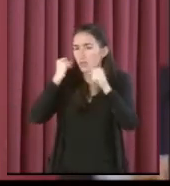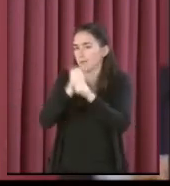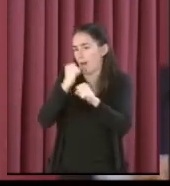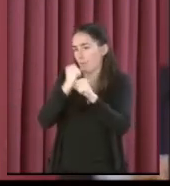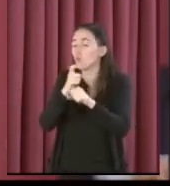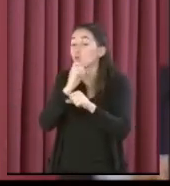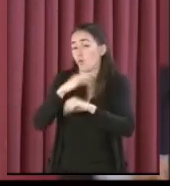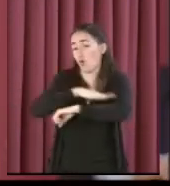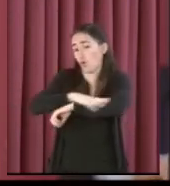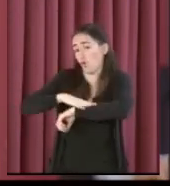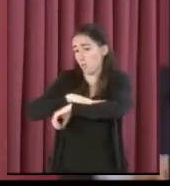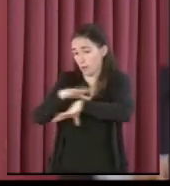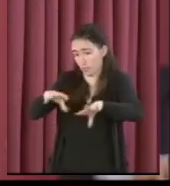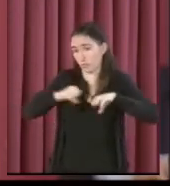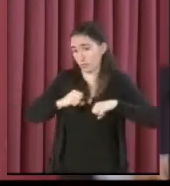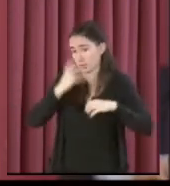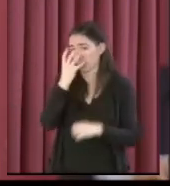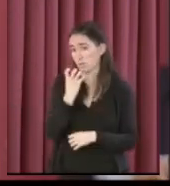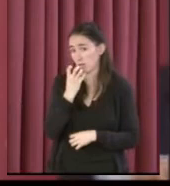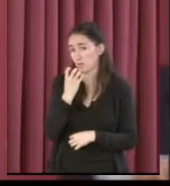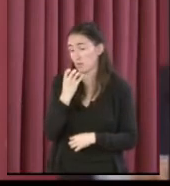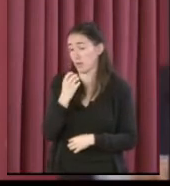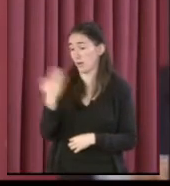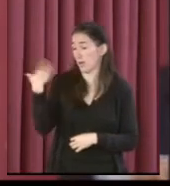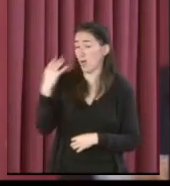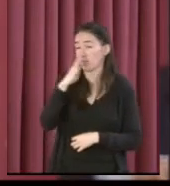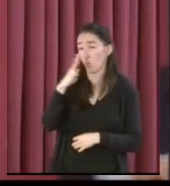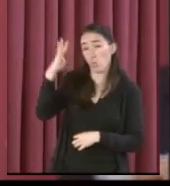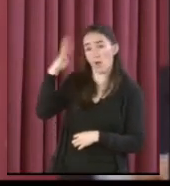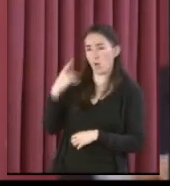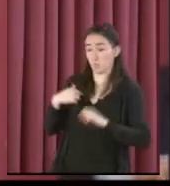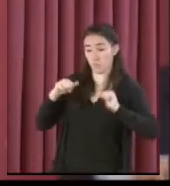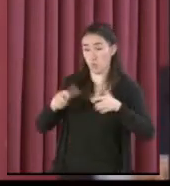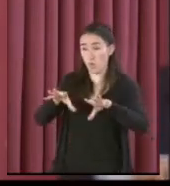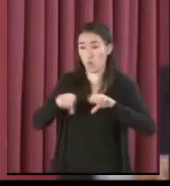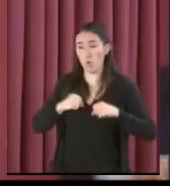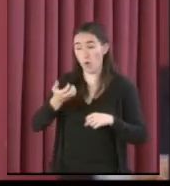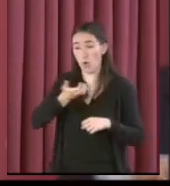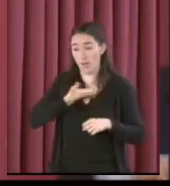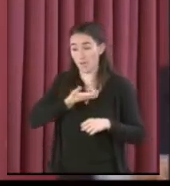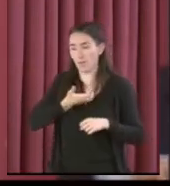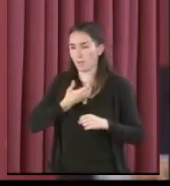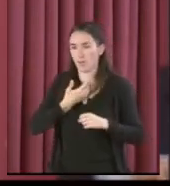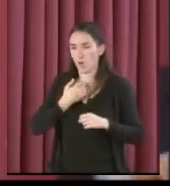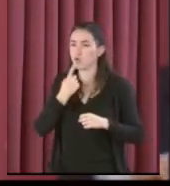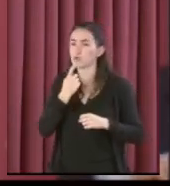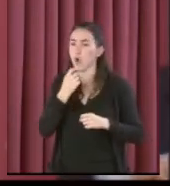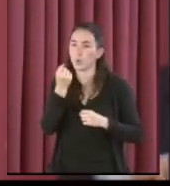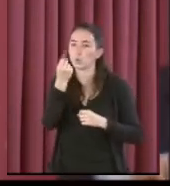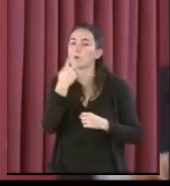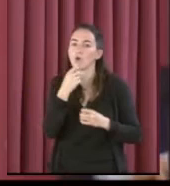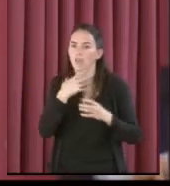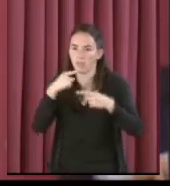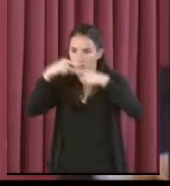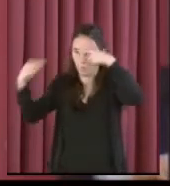En 2011 iniciamos la anterior legislatura con números rojos y le dimos la vuelta. Conseguimos equilibrar las cuentas públicas, recuperar la